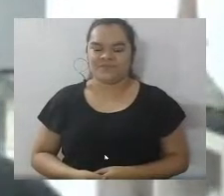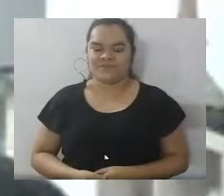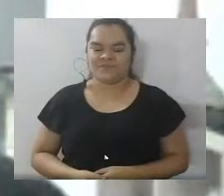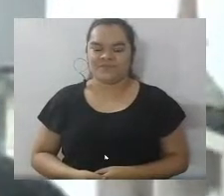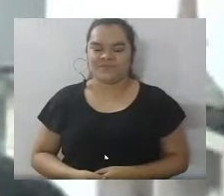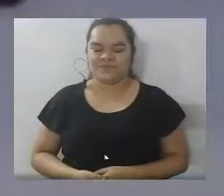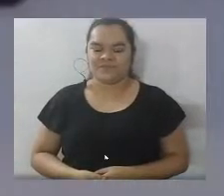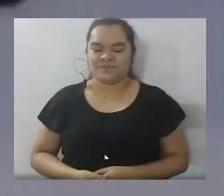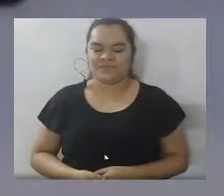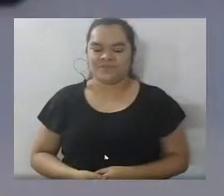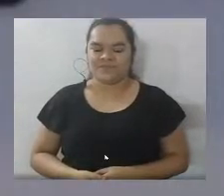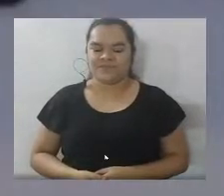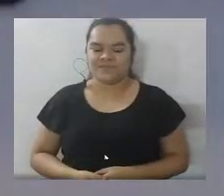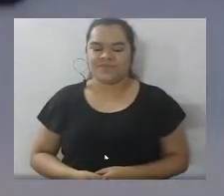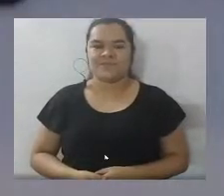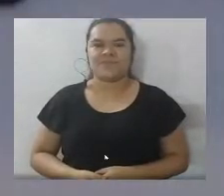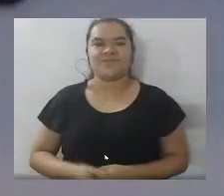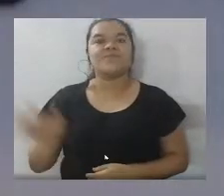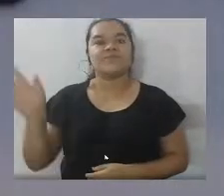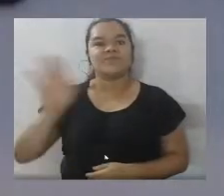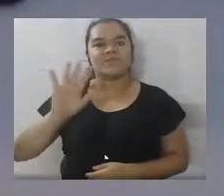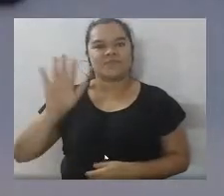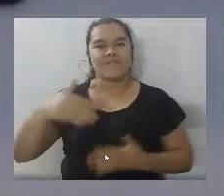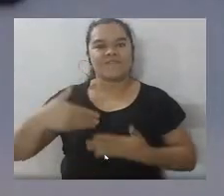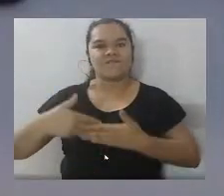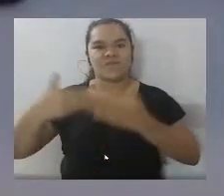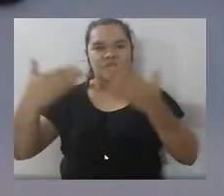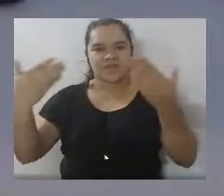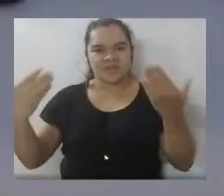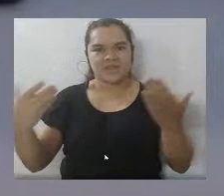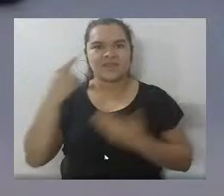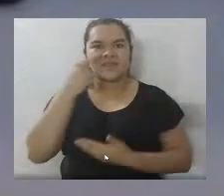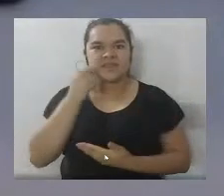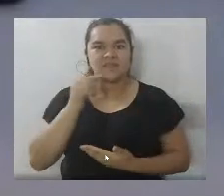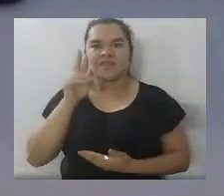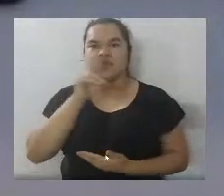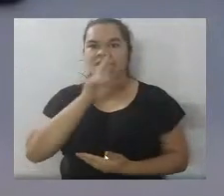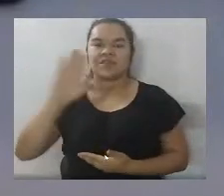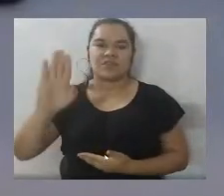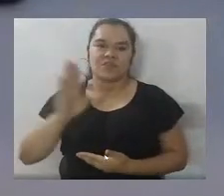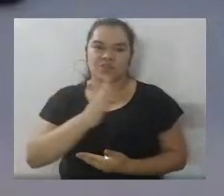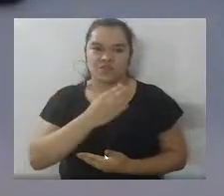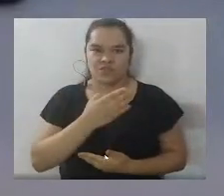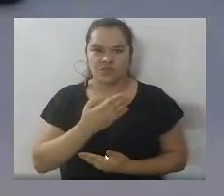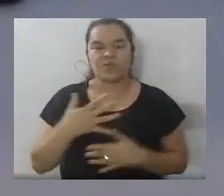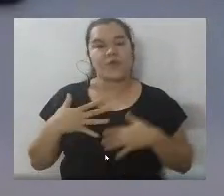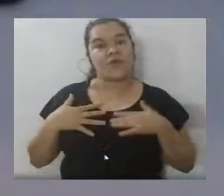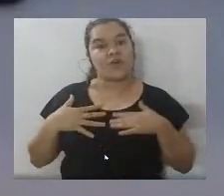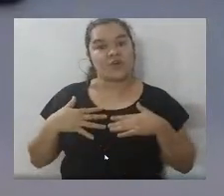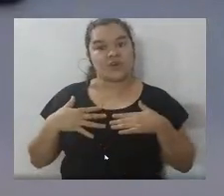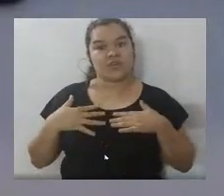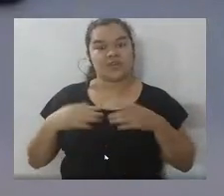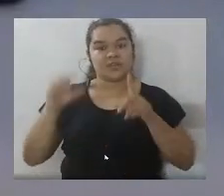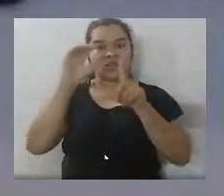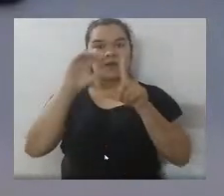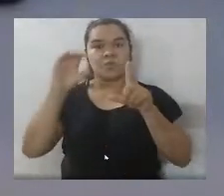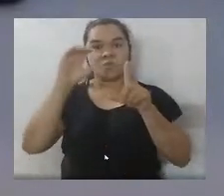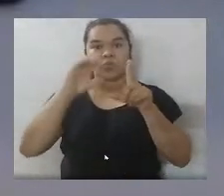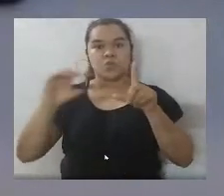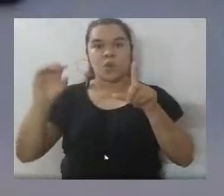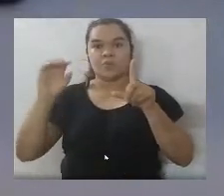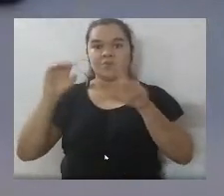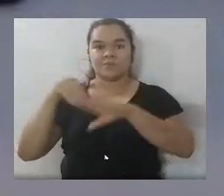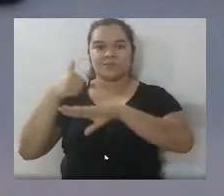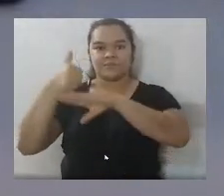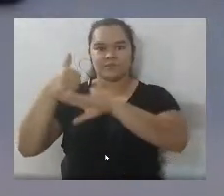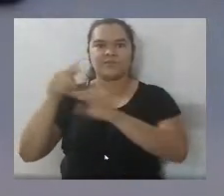Bueno, buenos días a todos y a todas. Es un placer poder acompañarlos en esta instancia